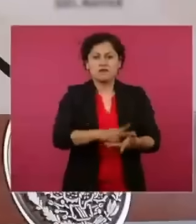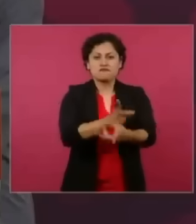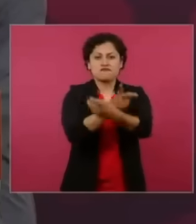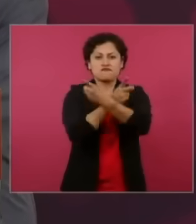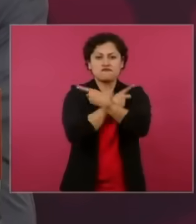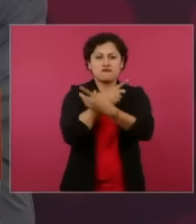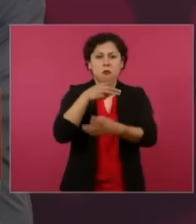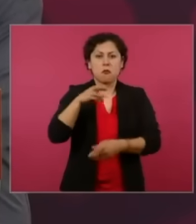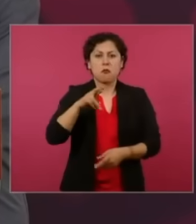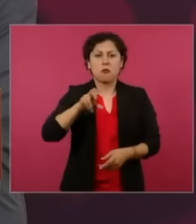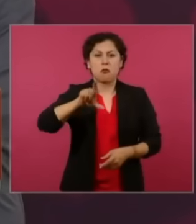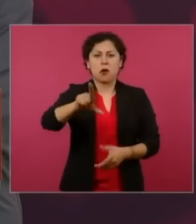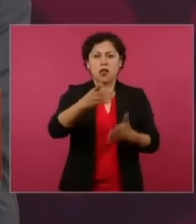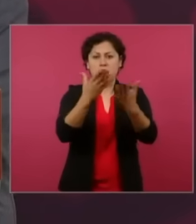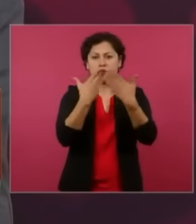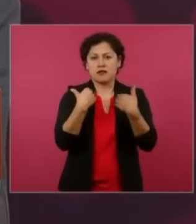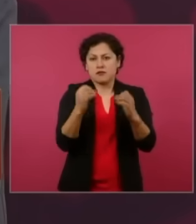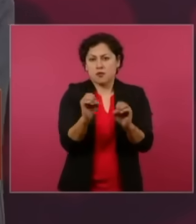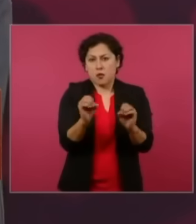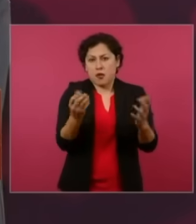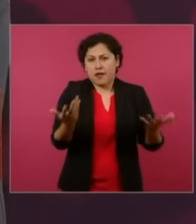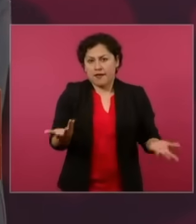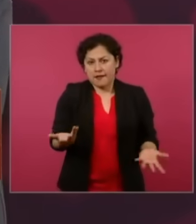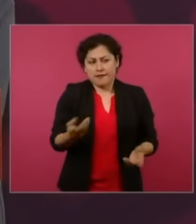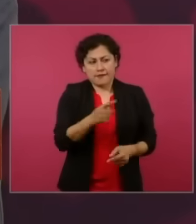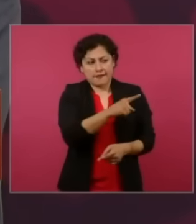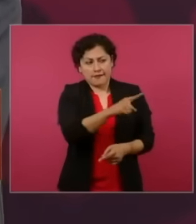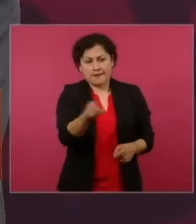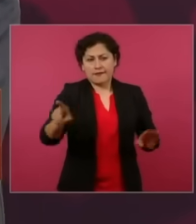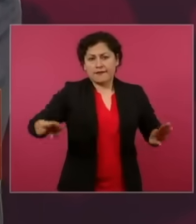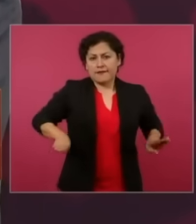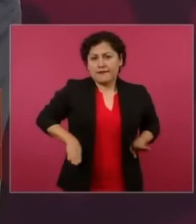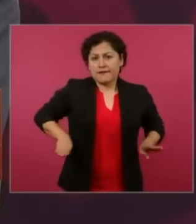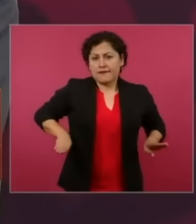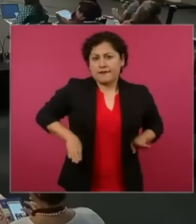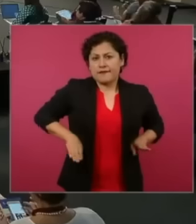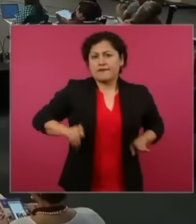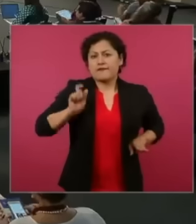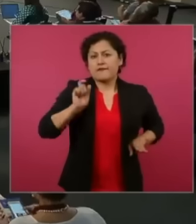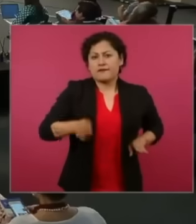molestos los conservadores, ya lo hemos hablado,